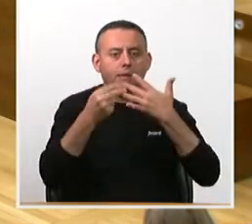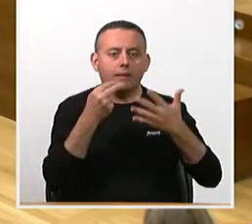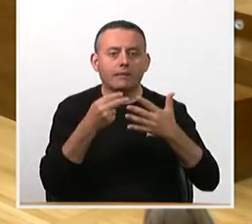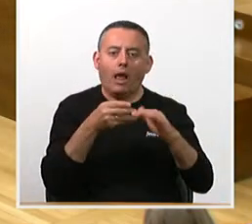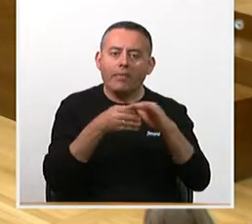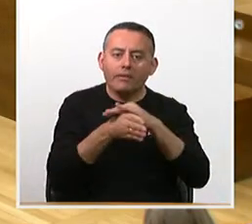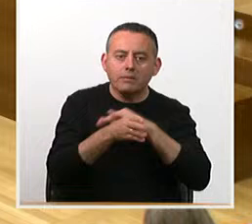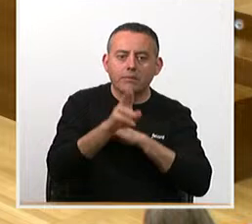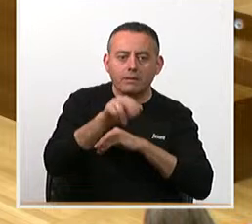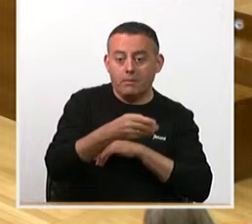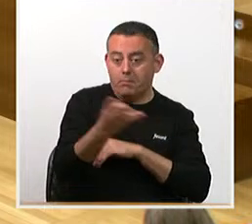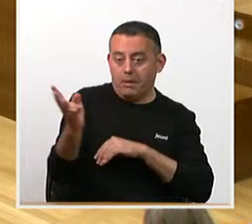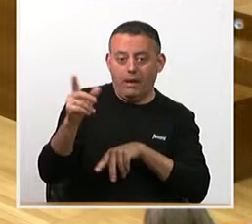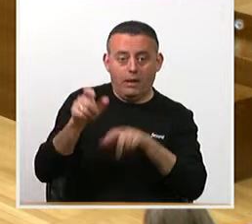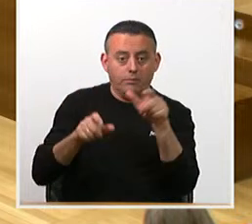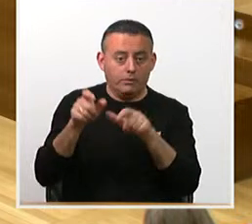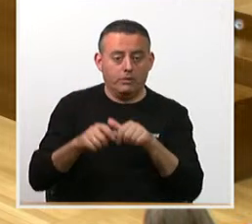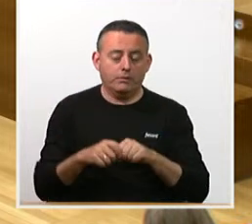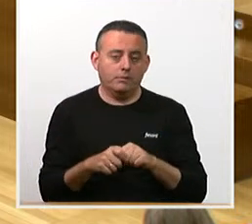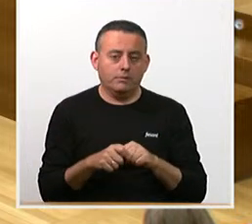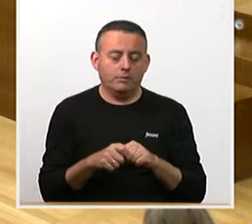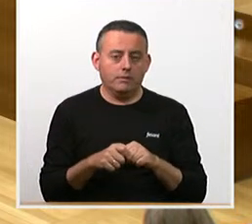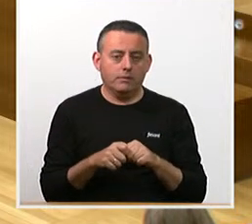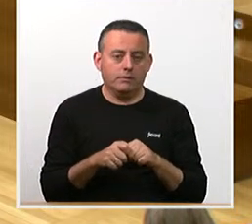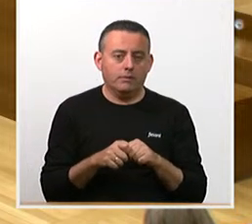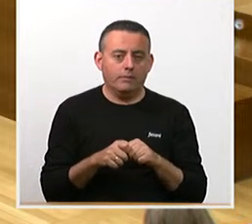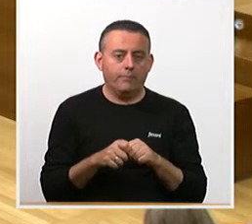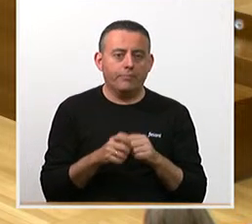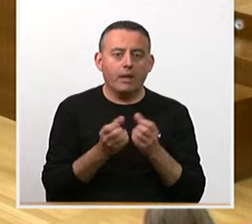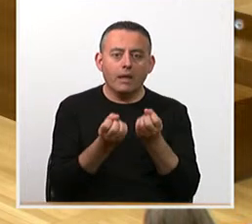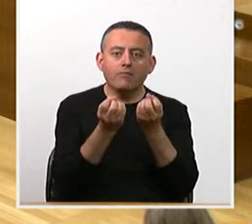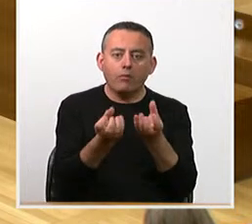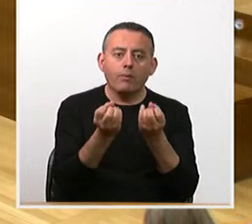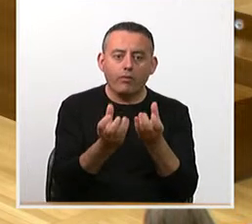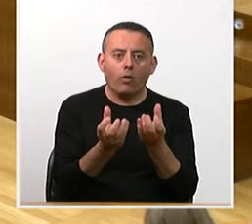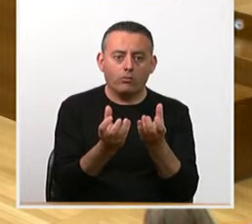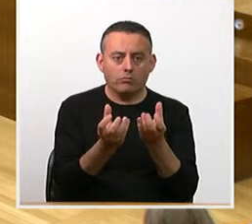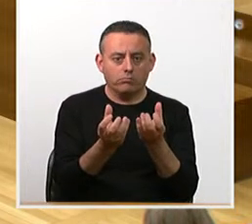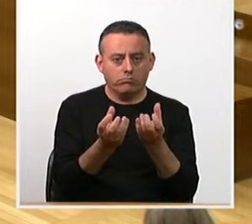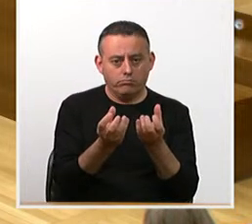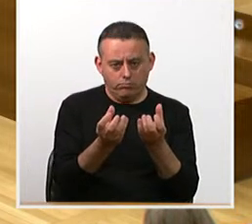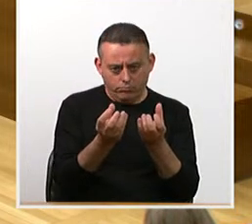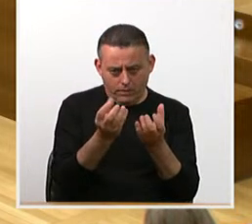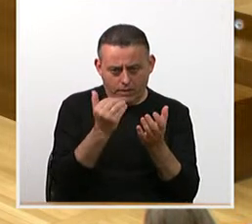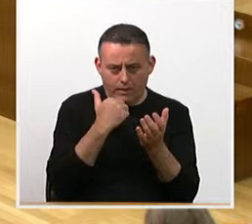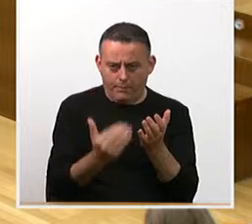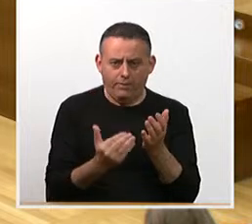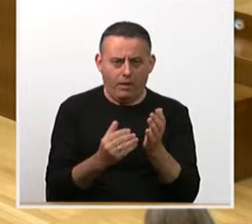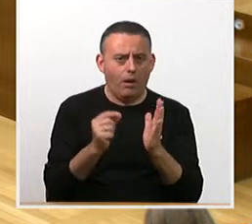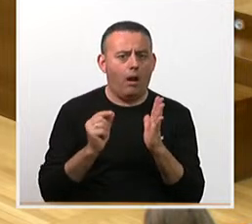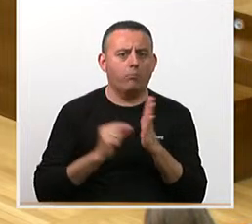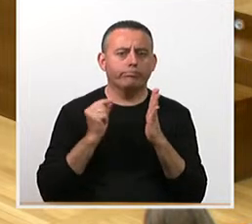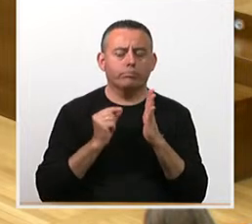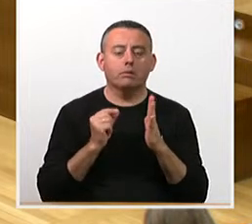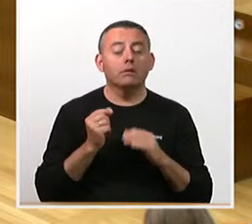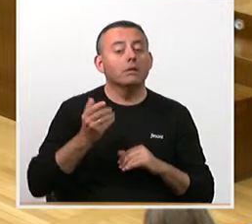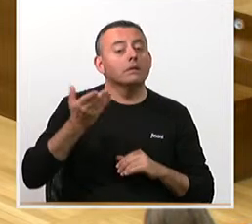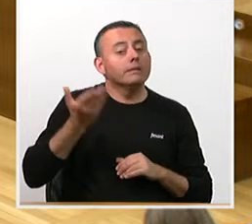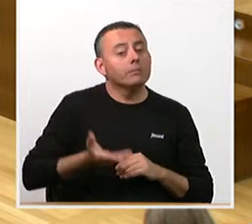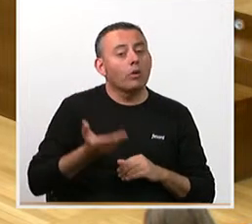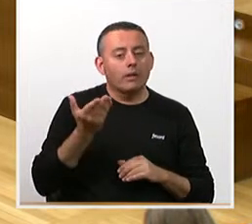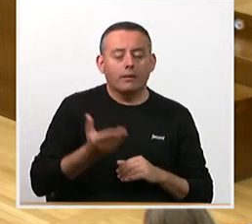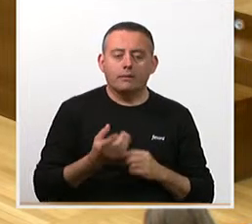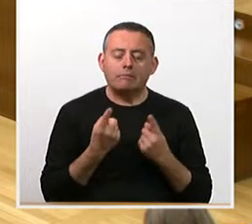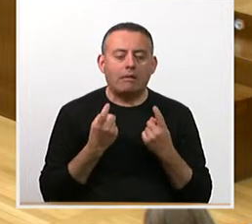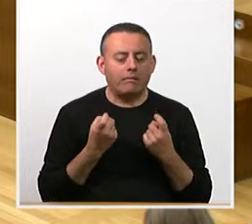a los ciudadanos acción oportuna rápida ya es una necesidad y no un